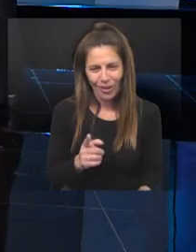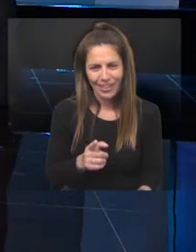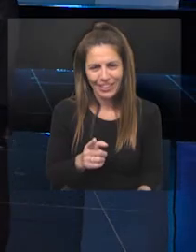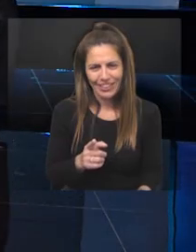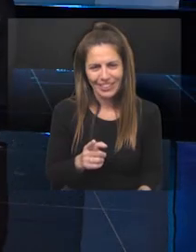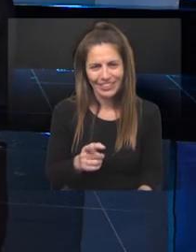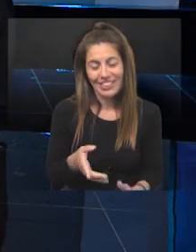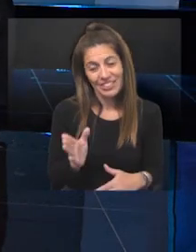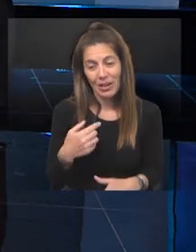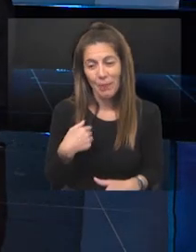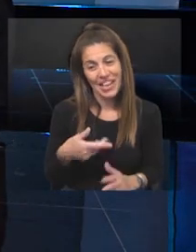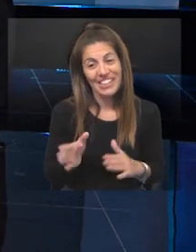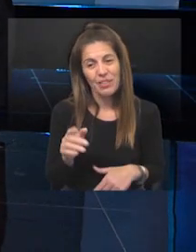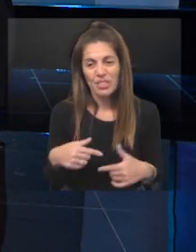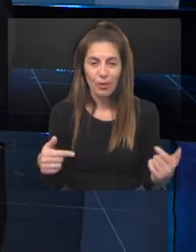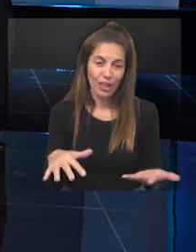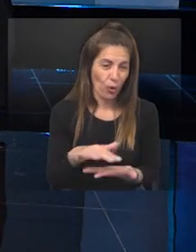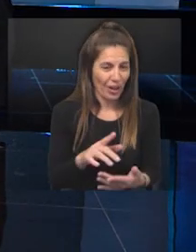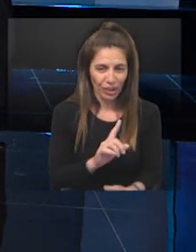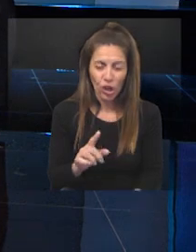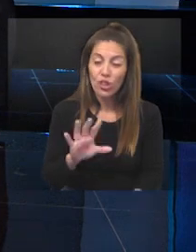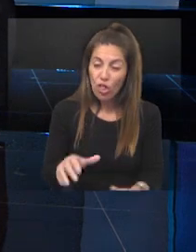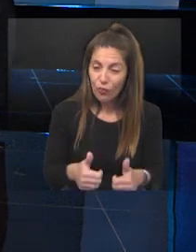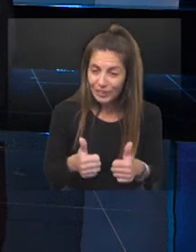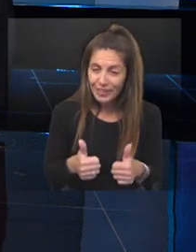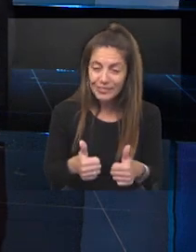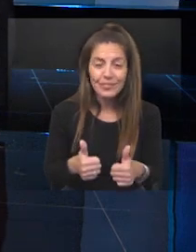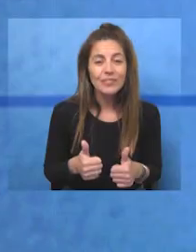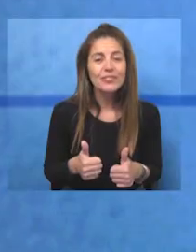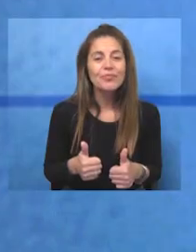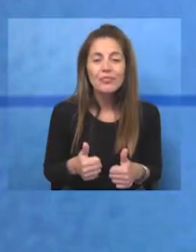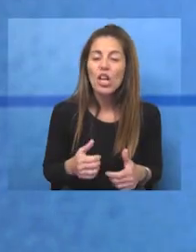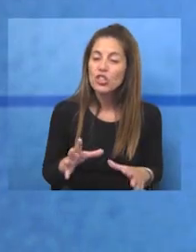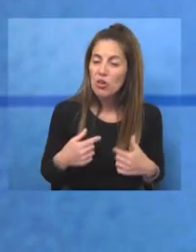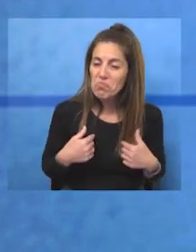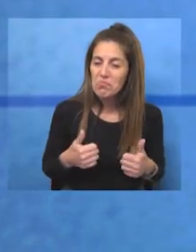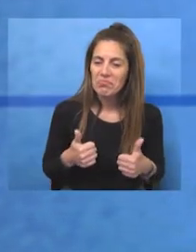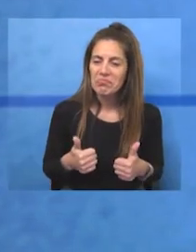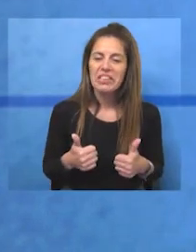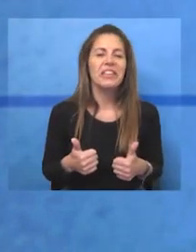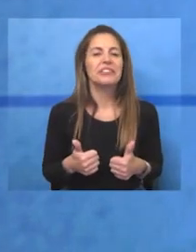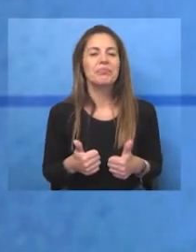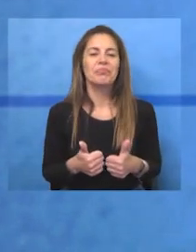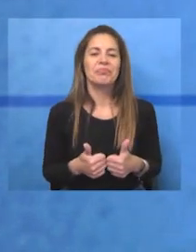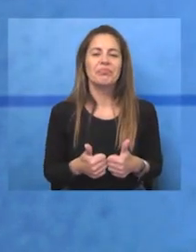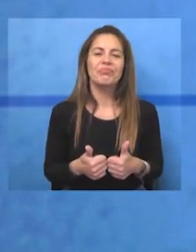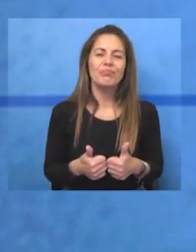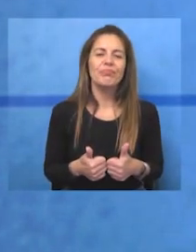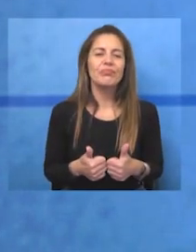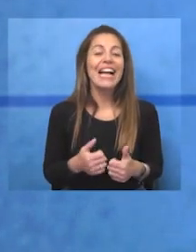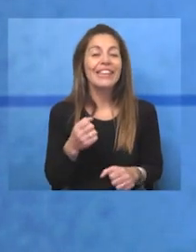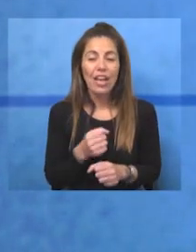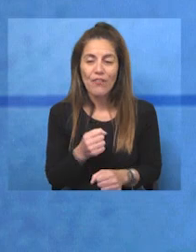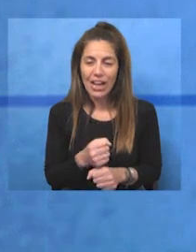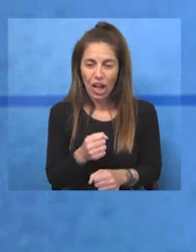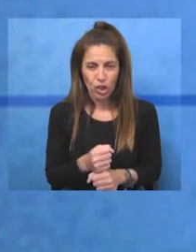vayaa cualquier lado anda bien eh Wilmar vi ando muy bien eh Wilmar eh estamos trabajando